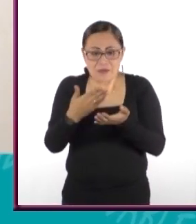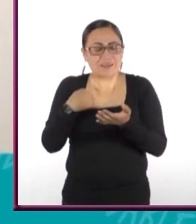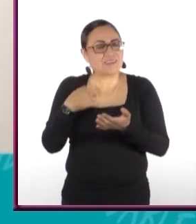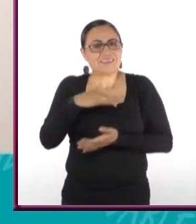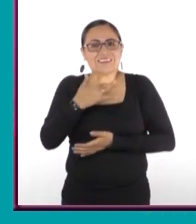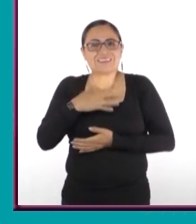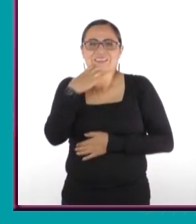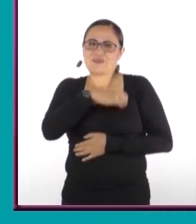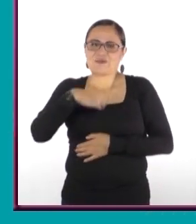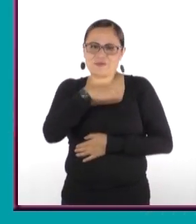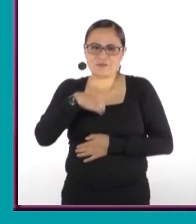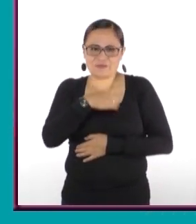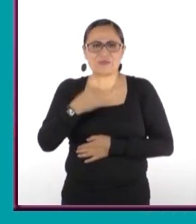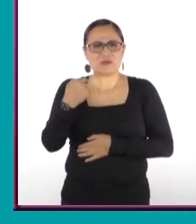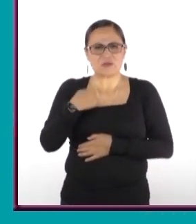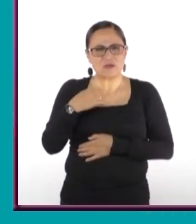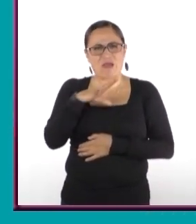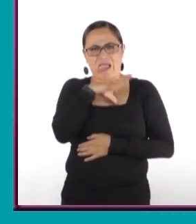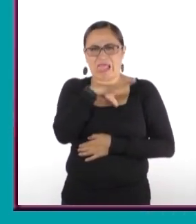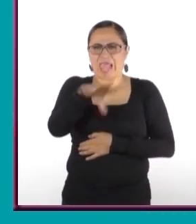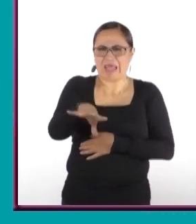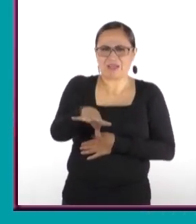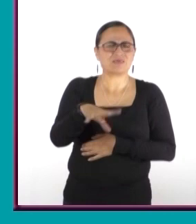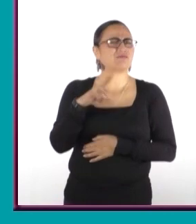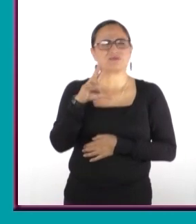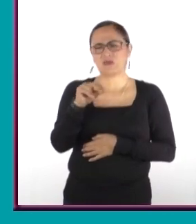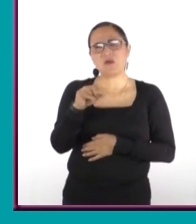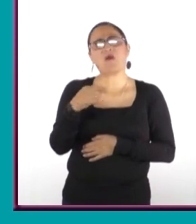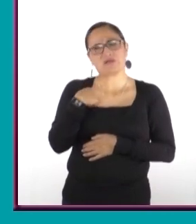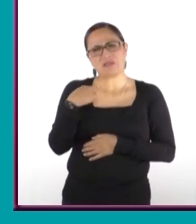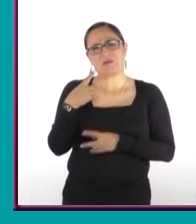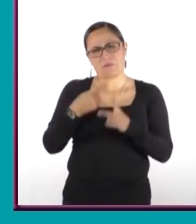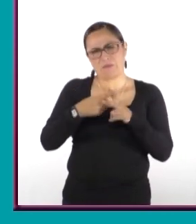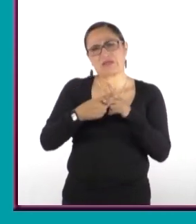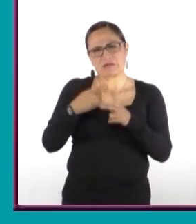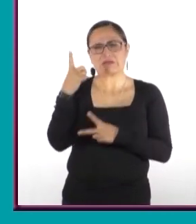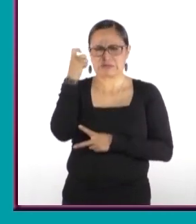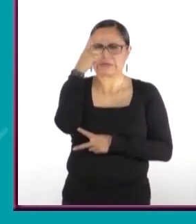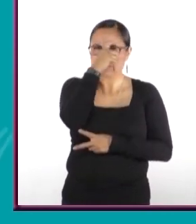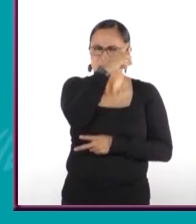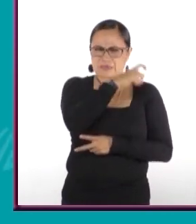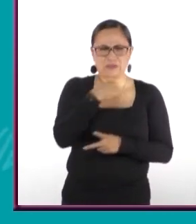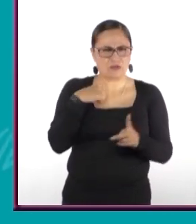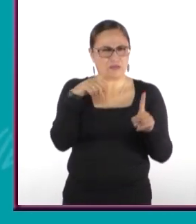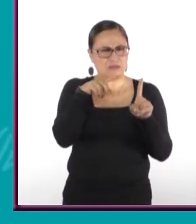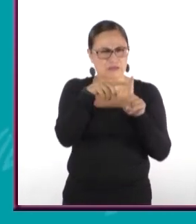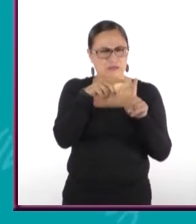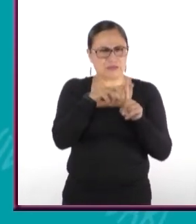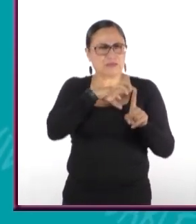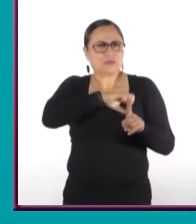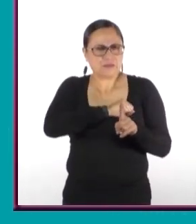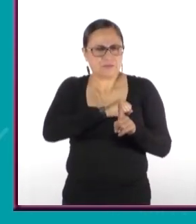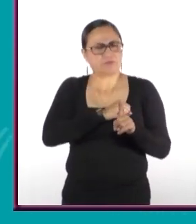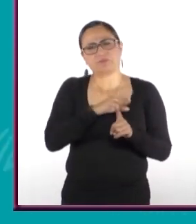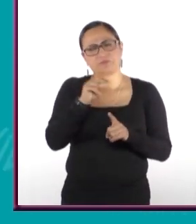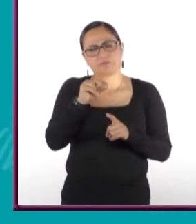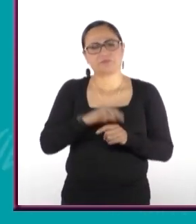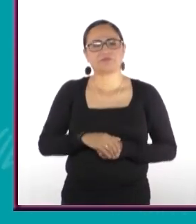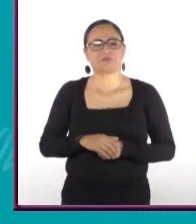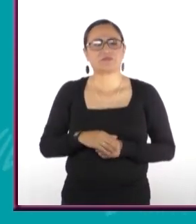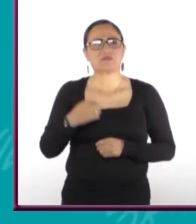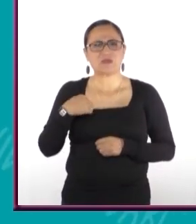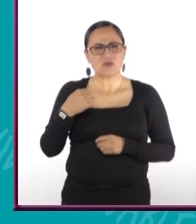alegra muchísimo. Como yo no detesto las matemáticas, se me hacen complicadas porque pues no es mi fuerte las matemáticas. Podría decirse